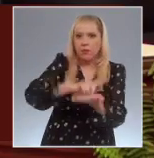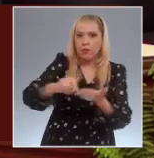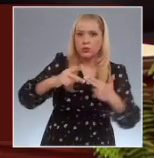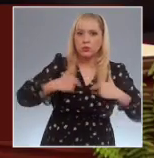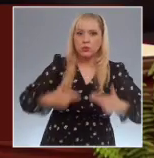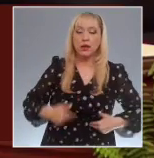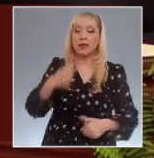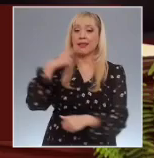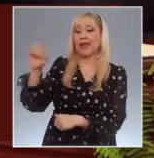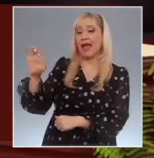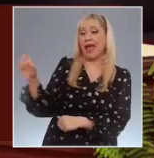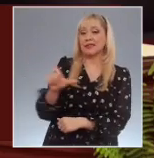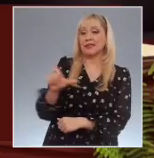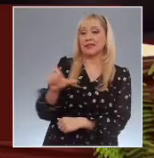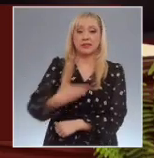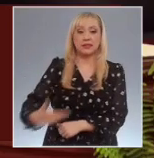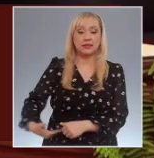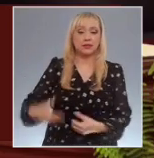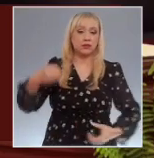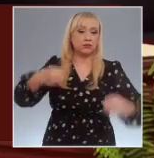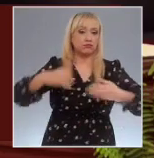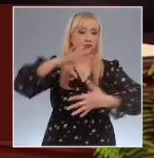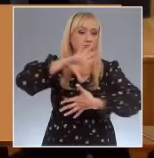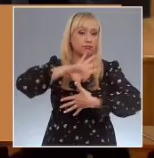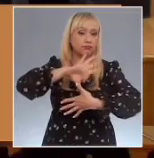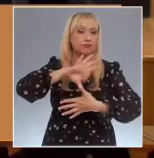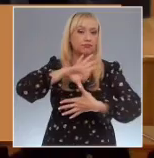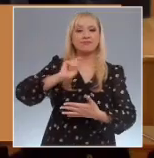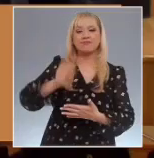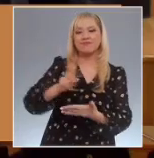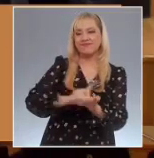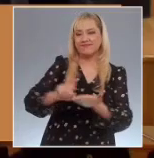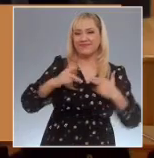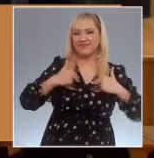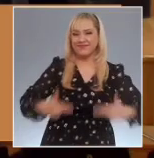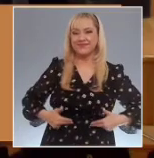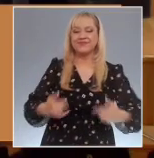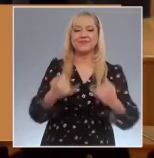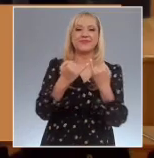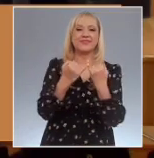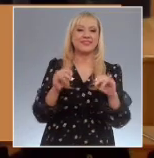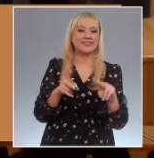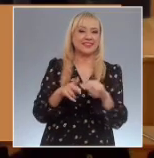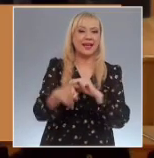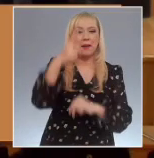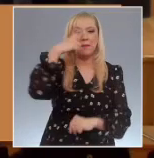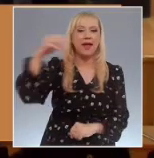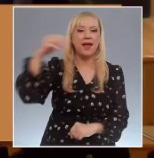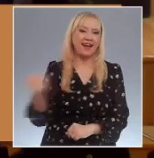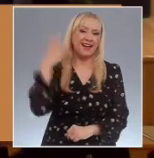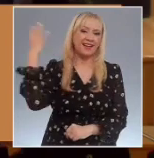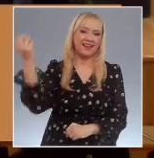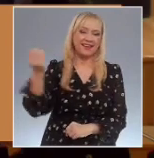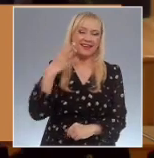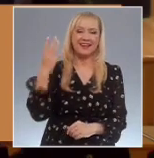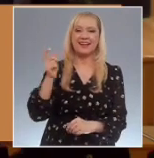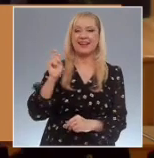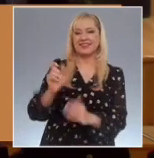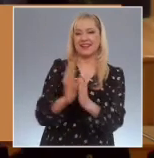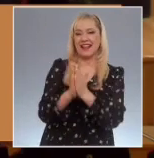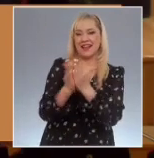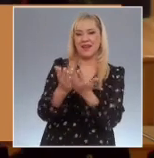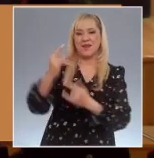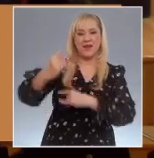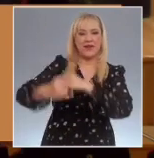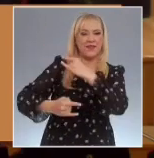de Derechos Humanos, al impartir la conferencia inaugural de la 8ª Feria Internacional del Libro del Tribunal Electoral del Poder